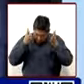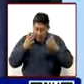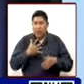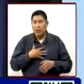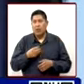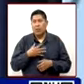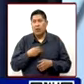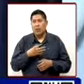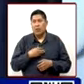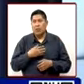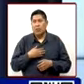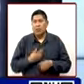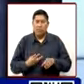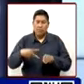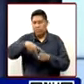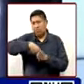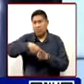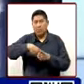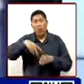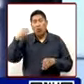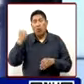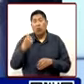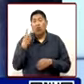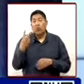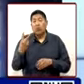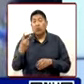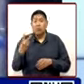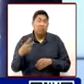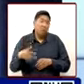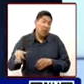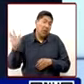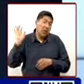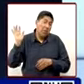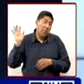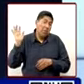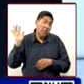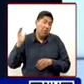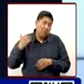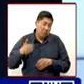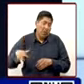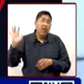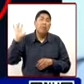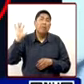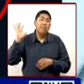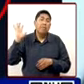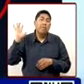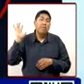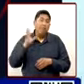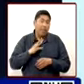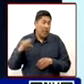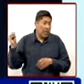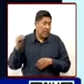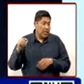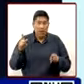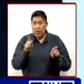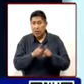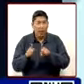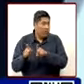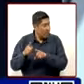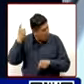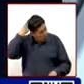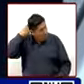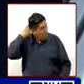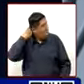blanca logra subirse ahí. Los otros dos quedaron por ahí para obviamente también